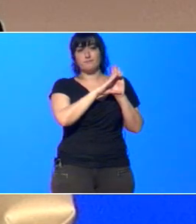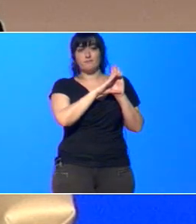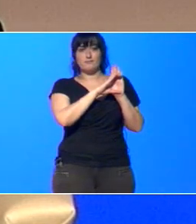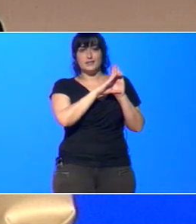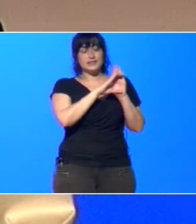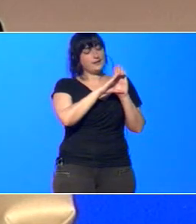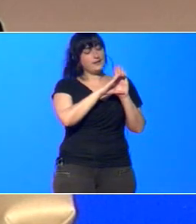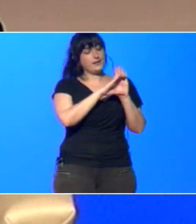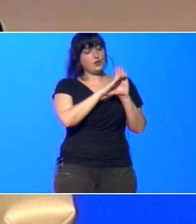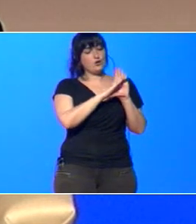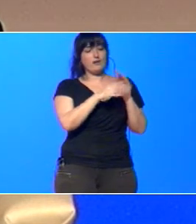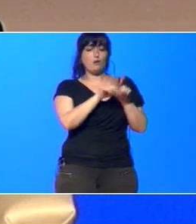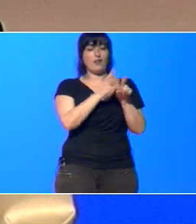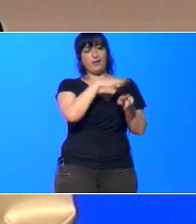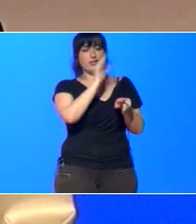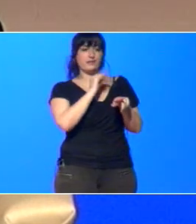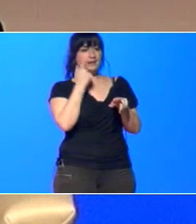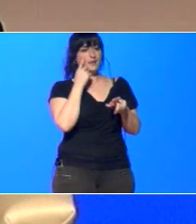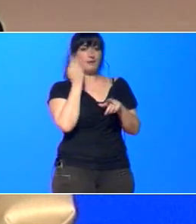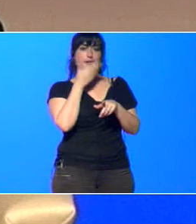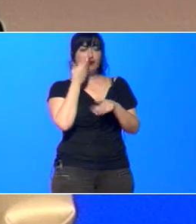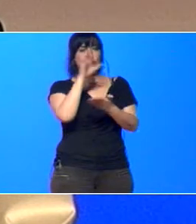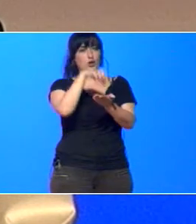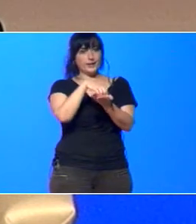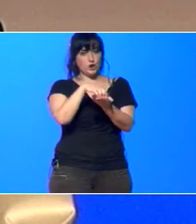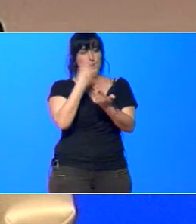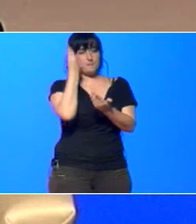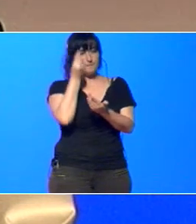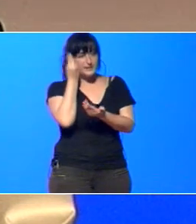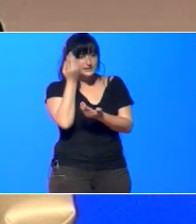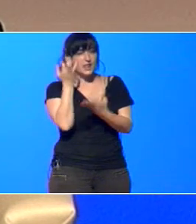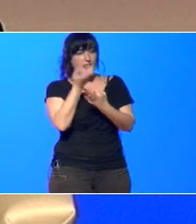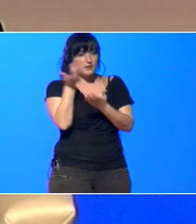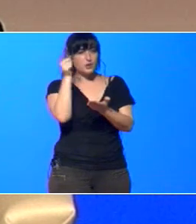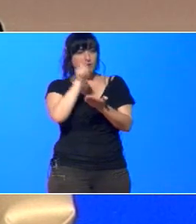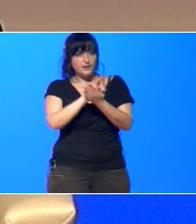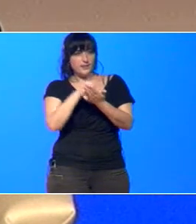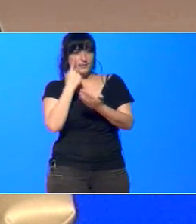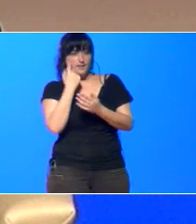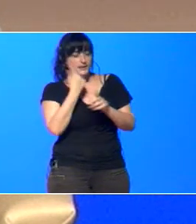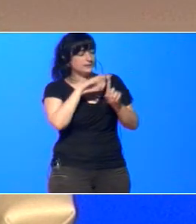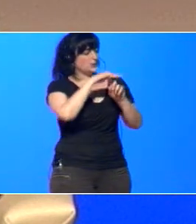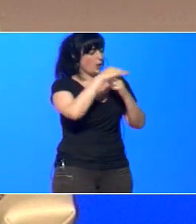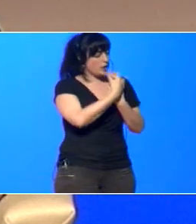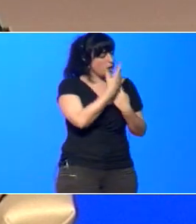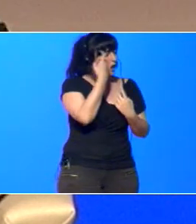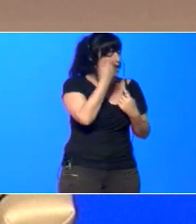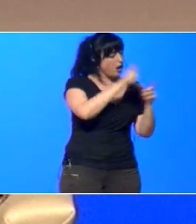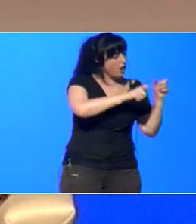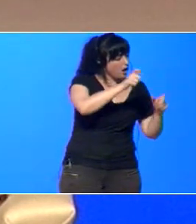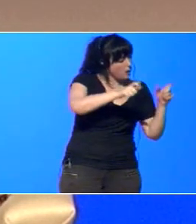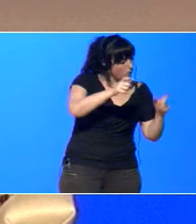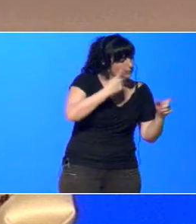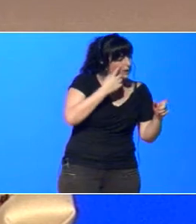que la escuela tiene que volver a pensar dónde está la situación en la que viven sus alumnos, el